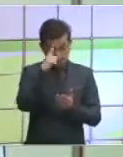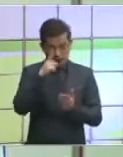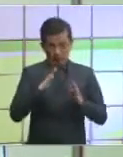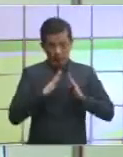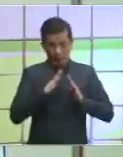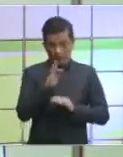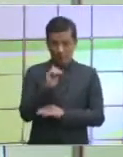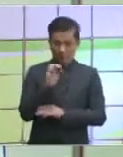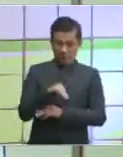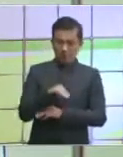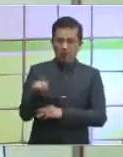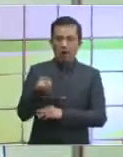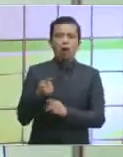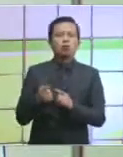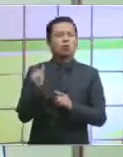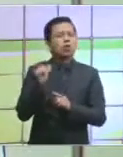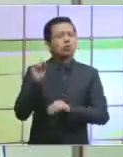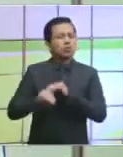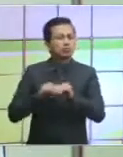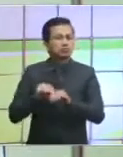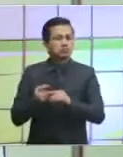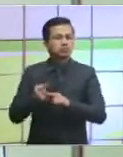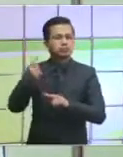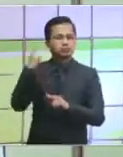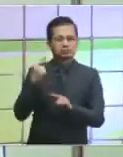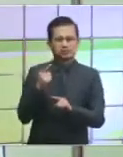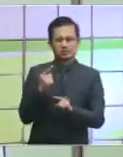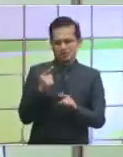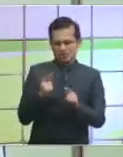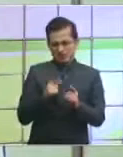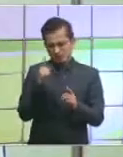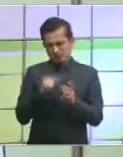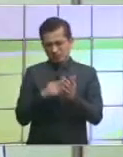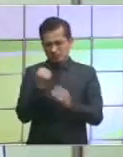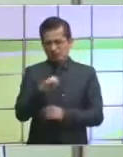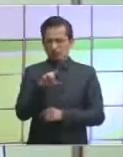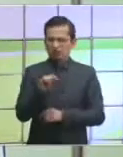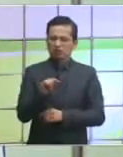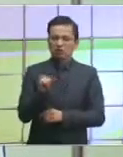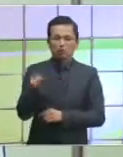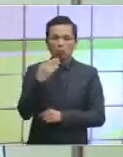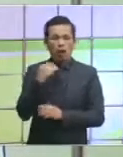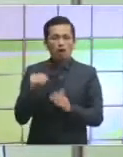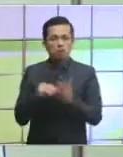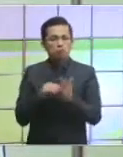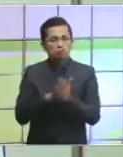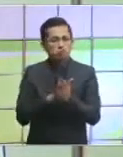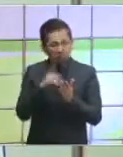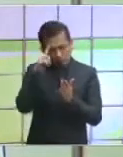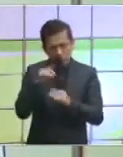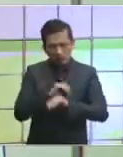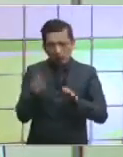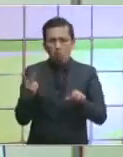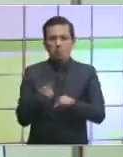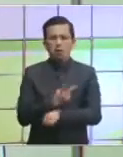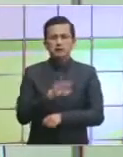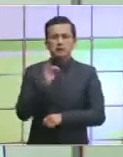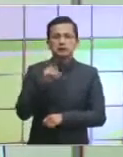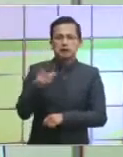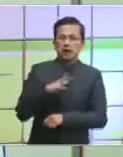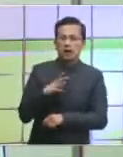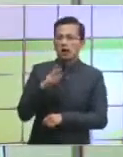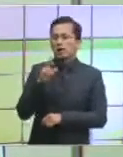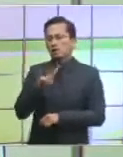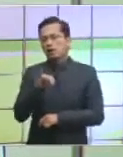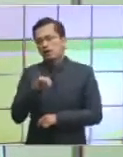no tenían una clara de diferenciación de seropositividad es entonces decía la persona que tenga una